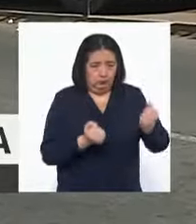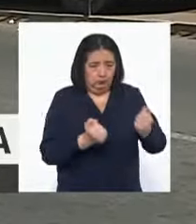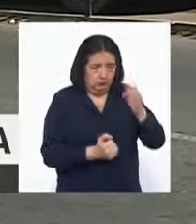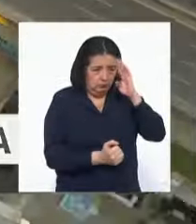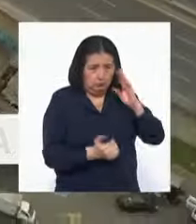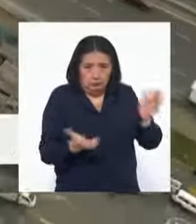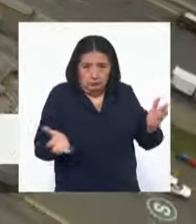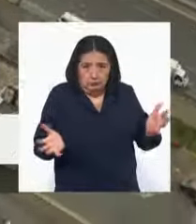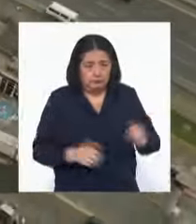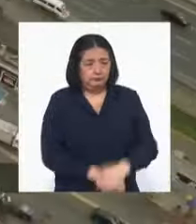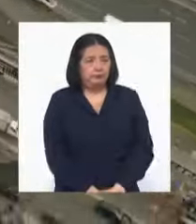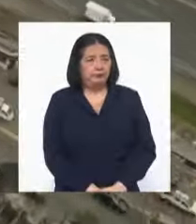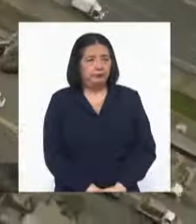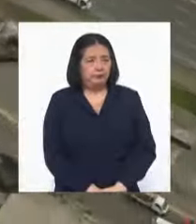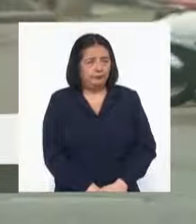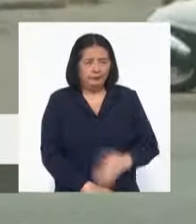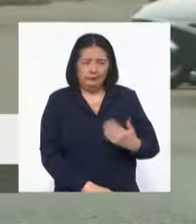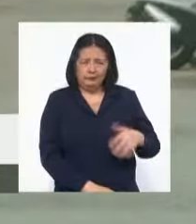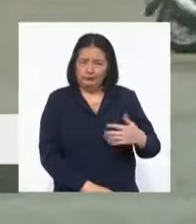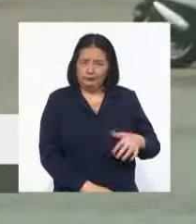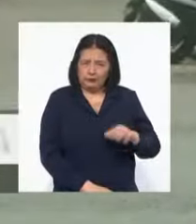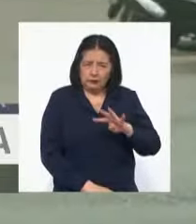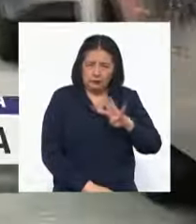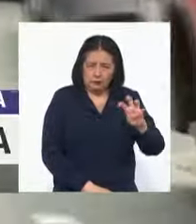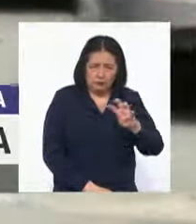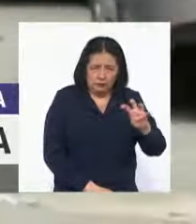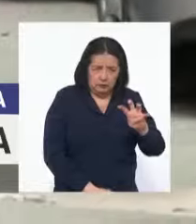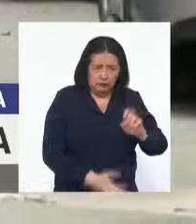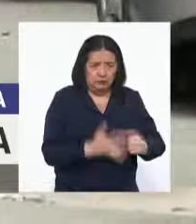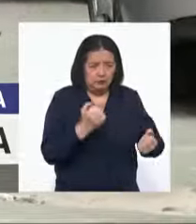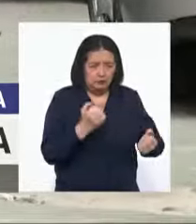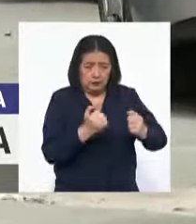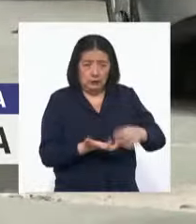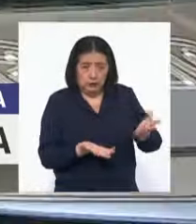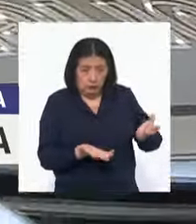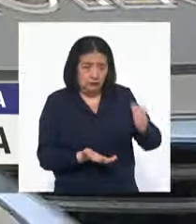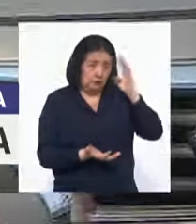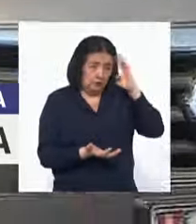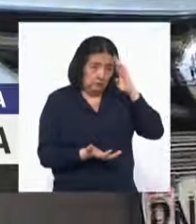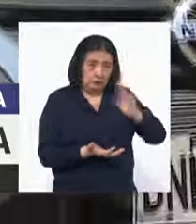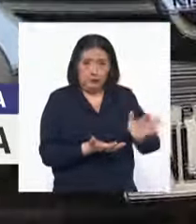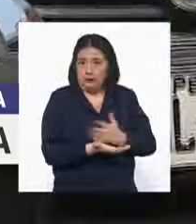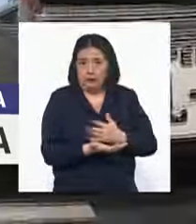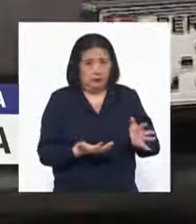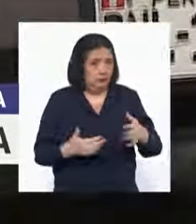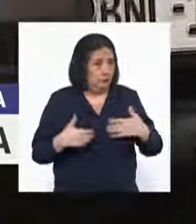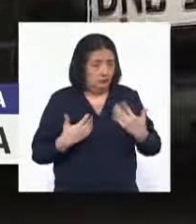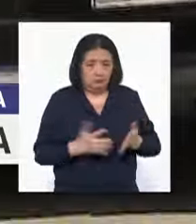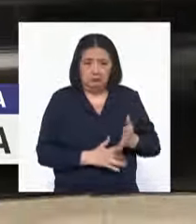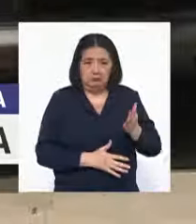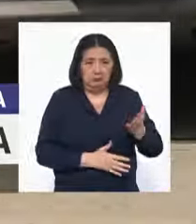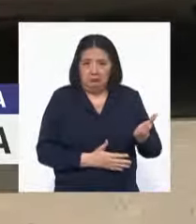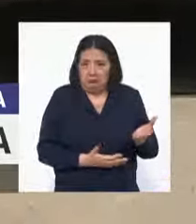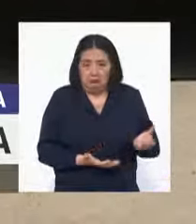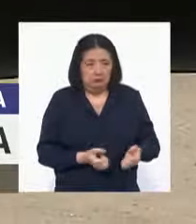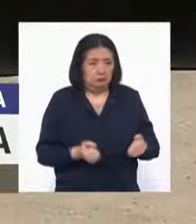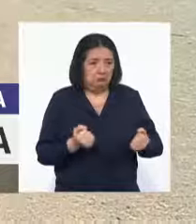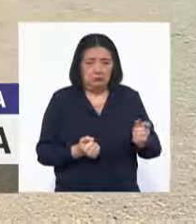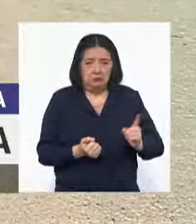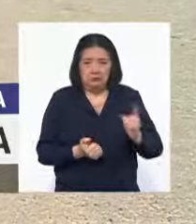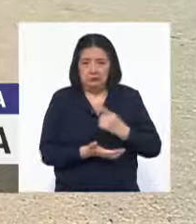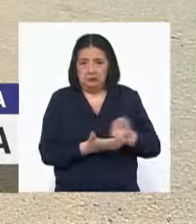patrulleros. En la ciudad, unos 400 vehículos de la Policía Nacional del Perú han dejado de patrullar las calles desde hace una